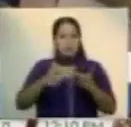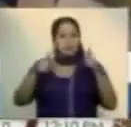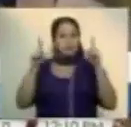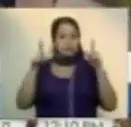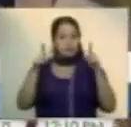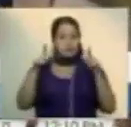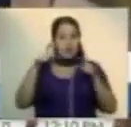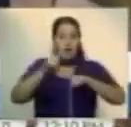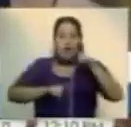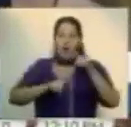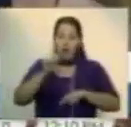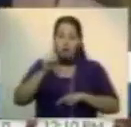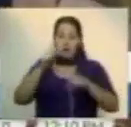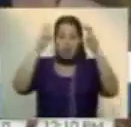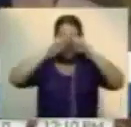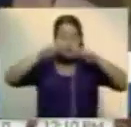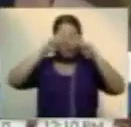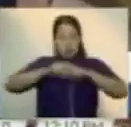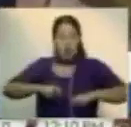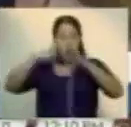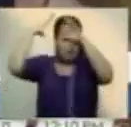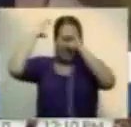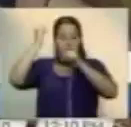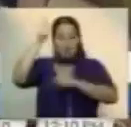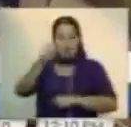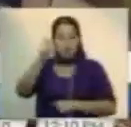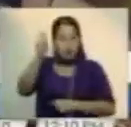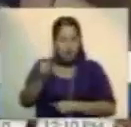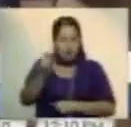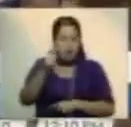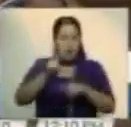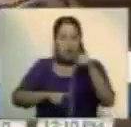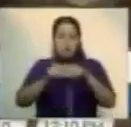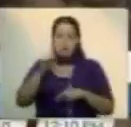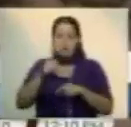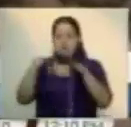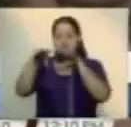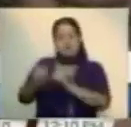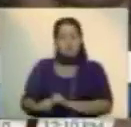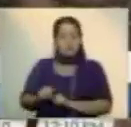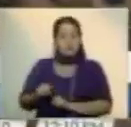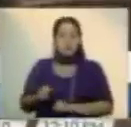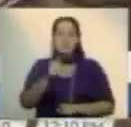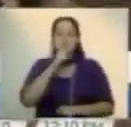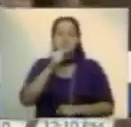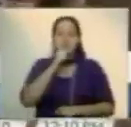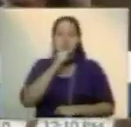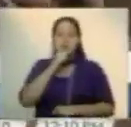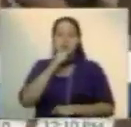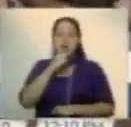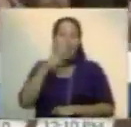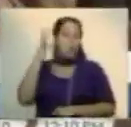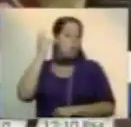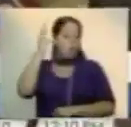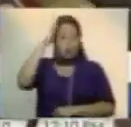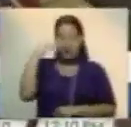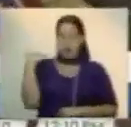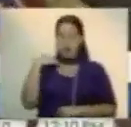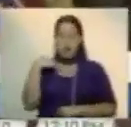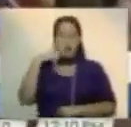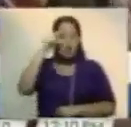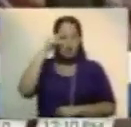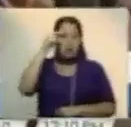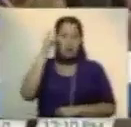su investidura como diputado, bueno, le sea allanada. ¿Quiénes serían esos diputados? Bueno, como María Corina Machado y Miguel